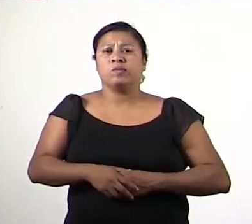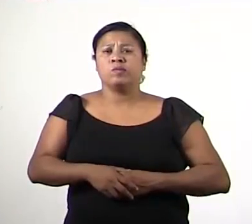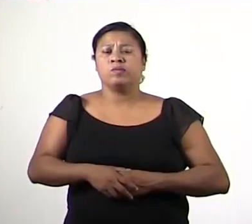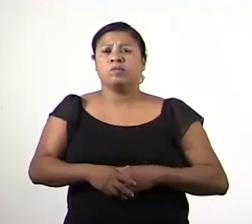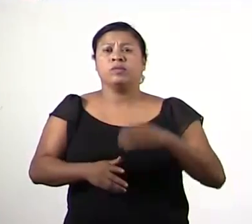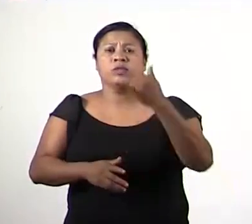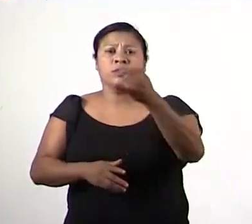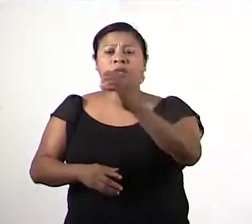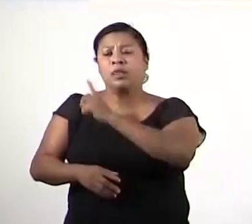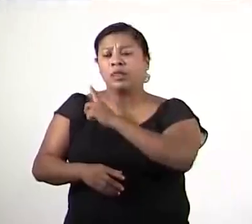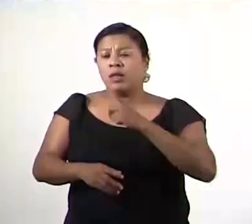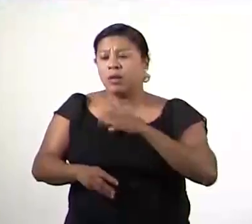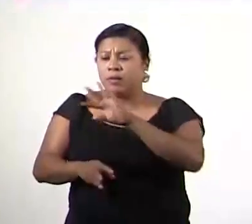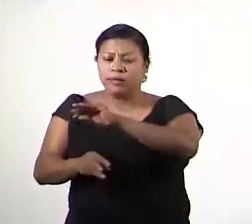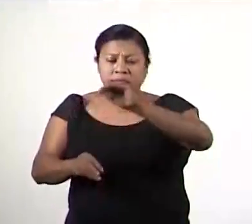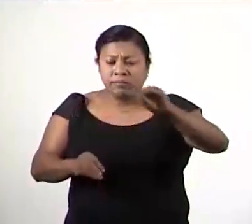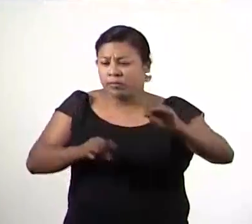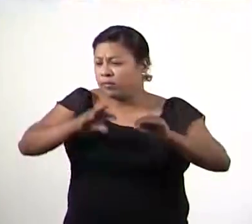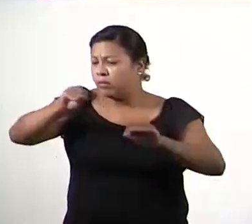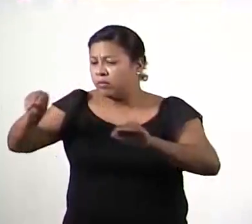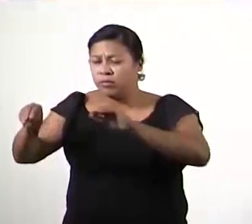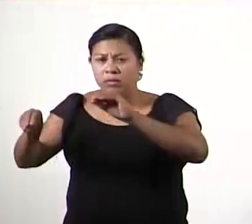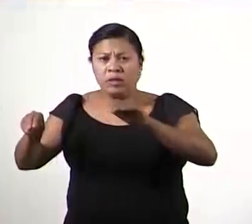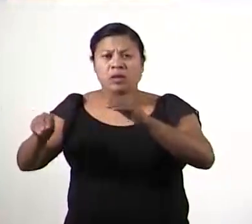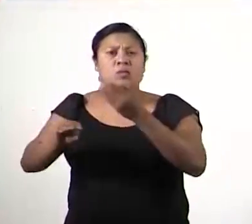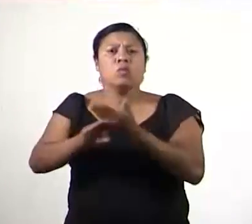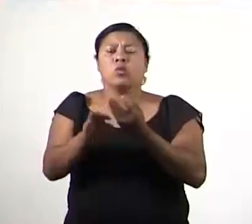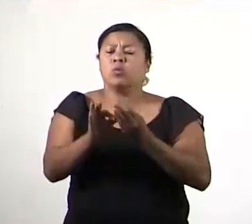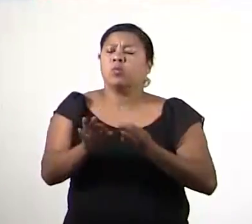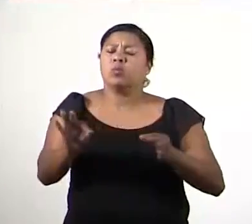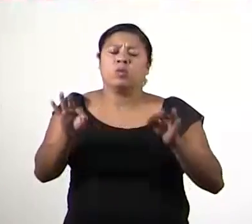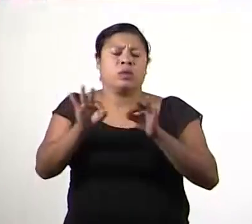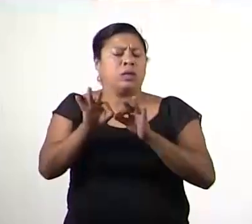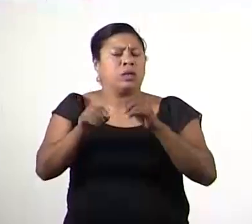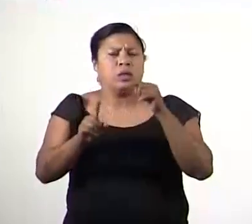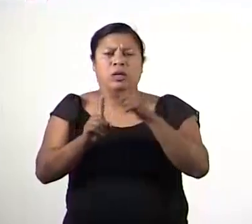y clasificar algo bien importante: